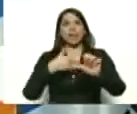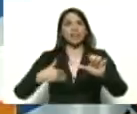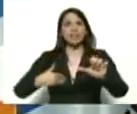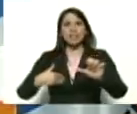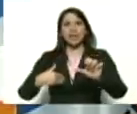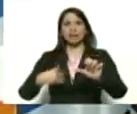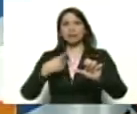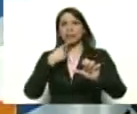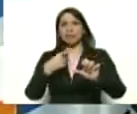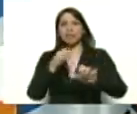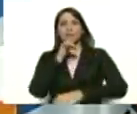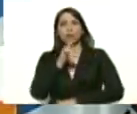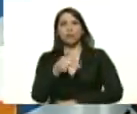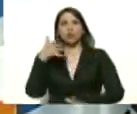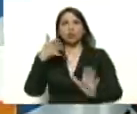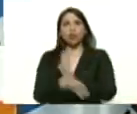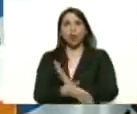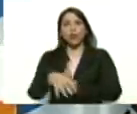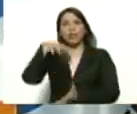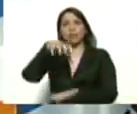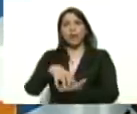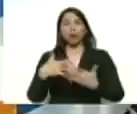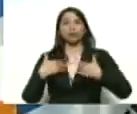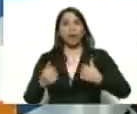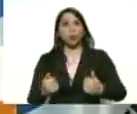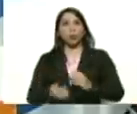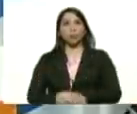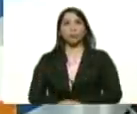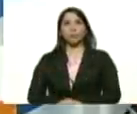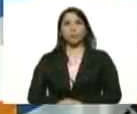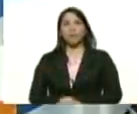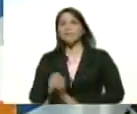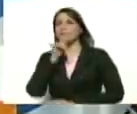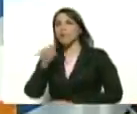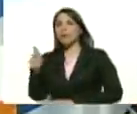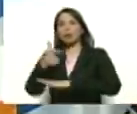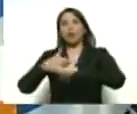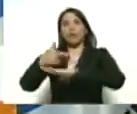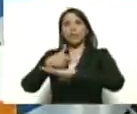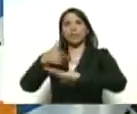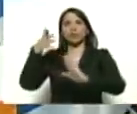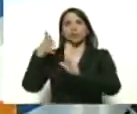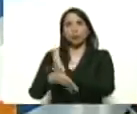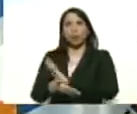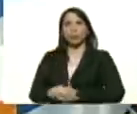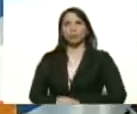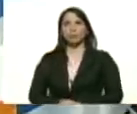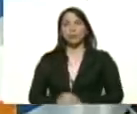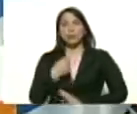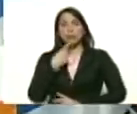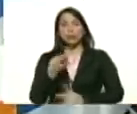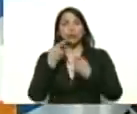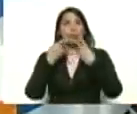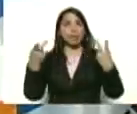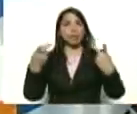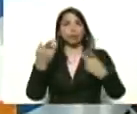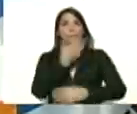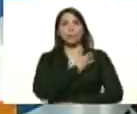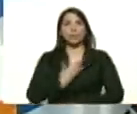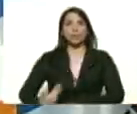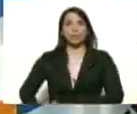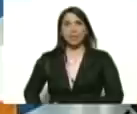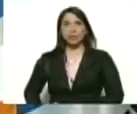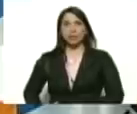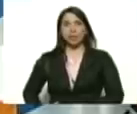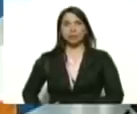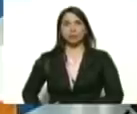salud de las víctimas al Estado Mayor de Salud en virtud del decreto presidencial con